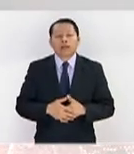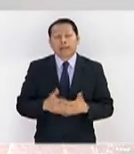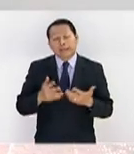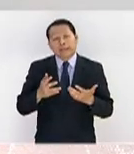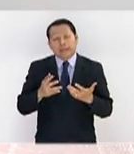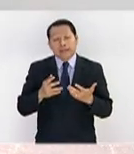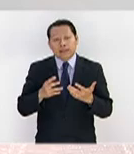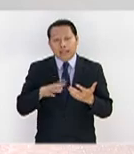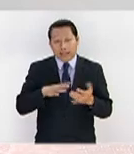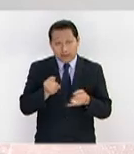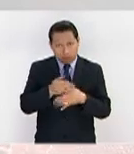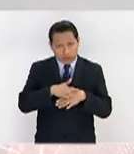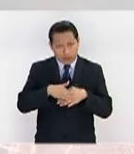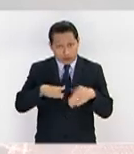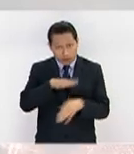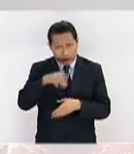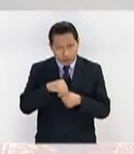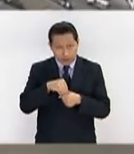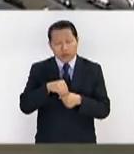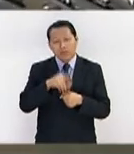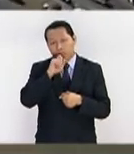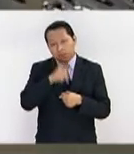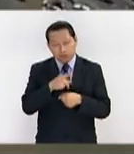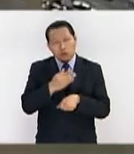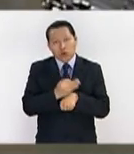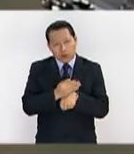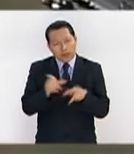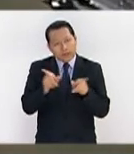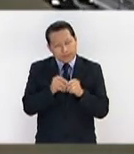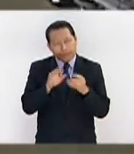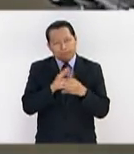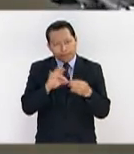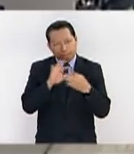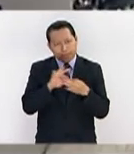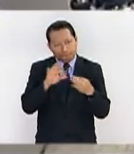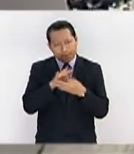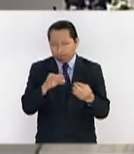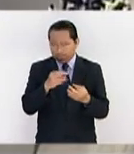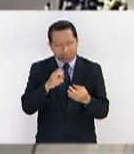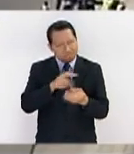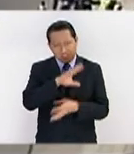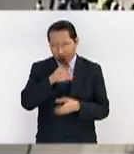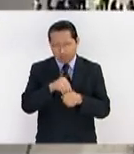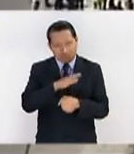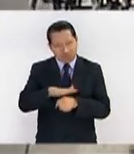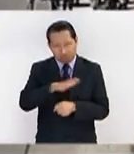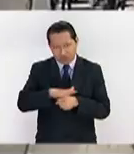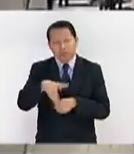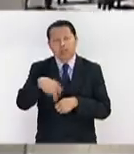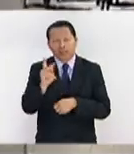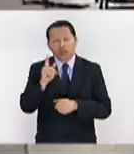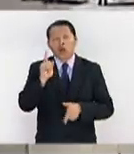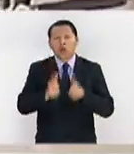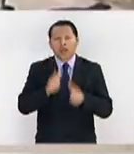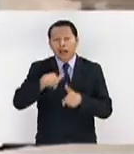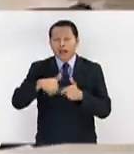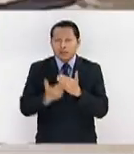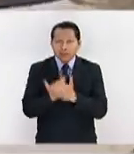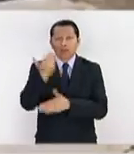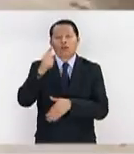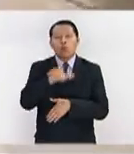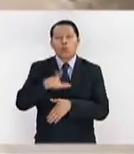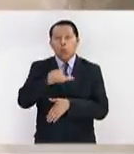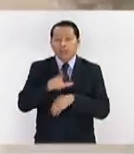de la información tan completa, el resumen que han hecho ustedes aquí. Pero Texas amanece este